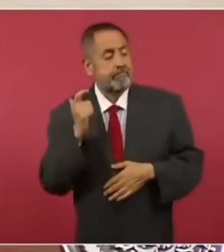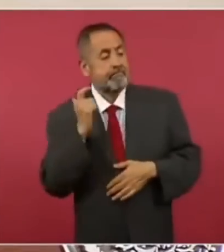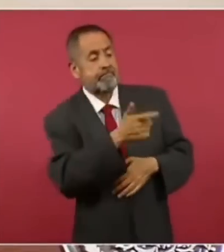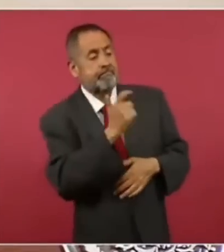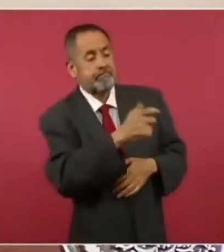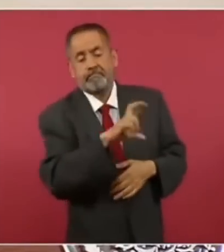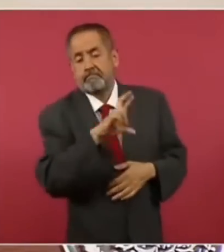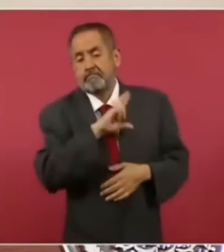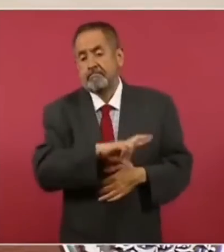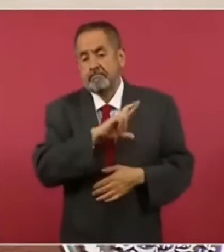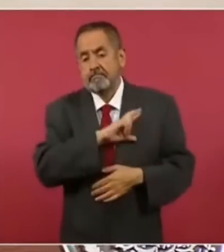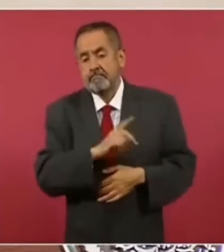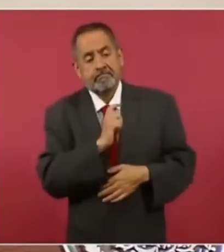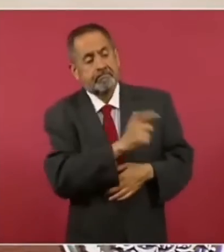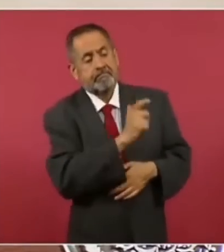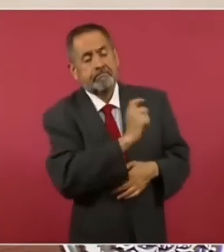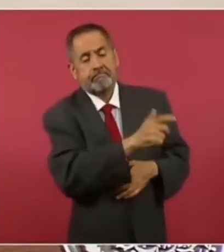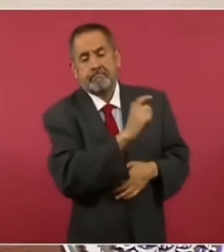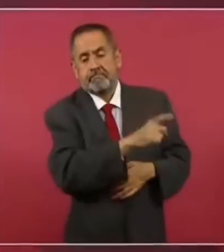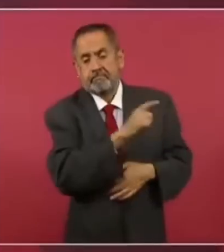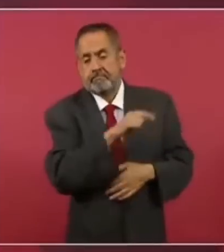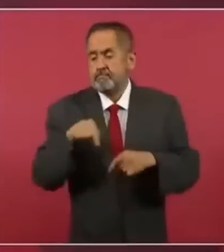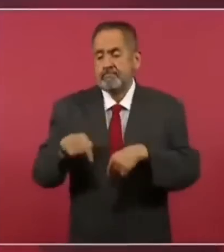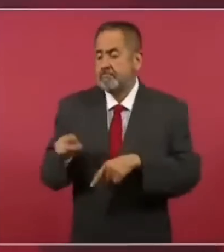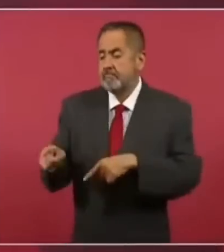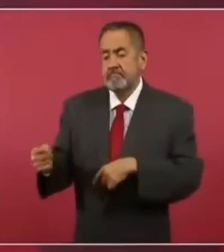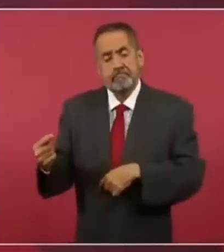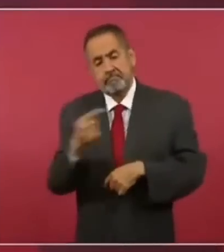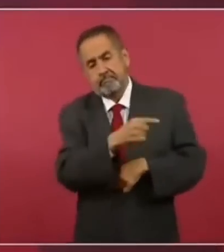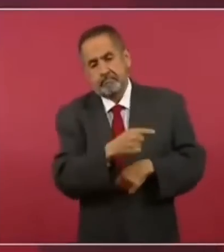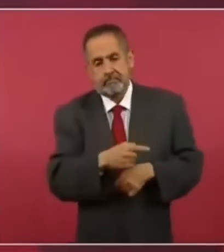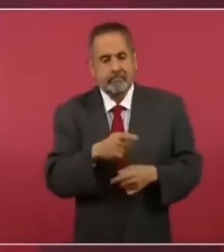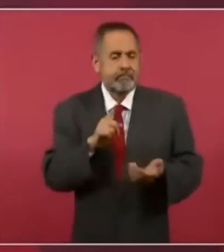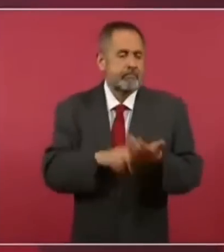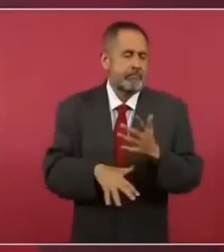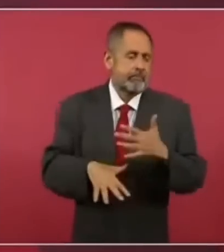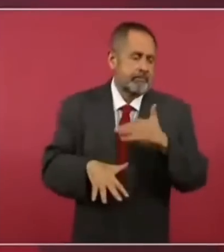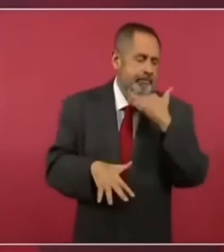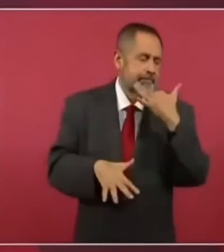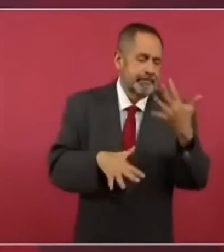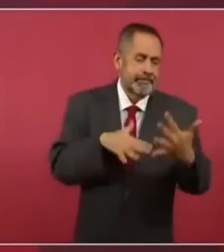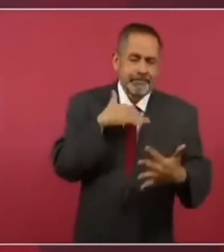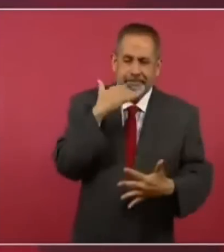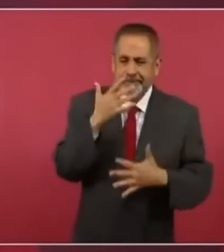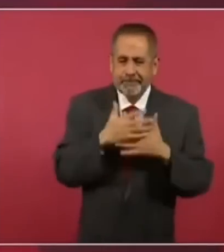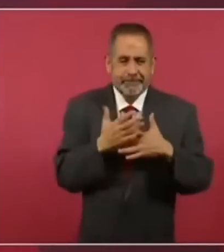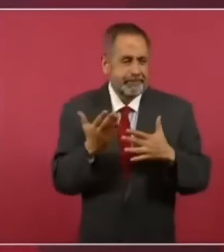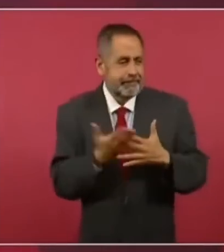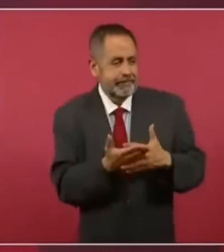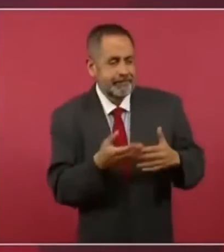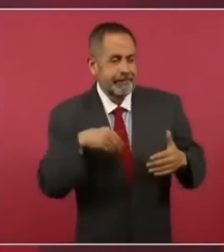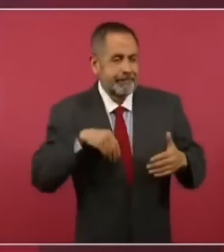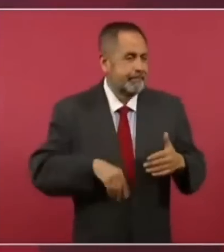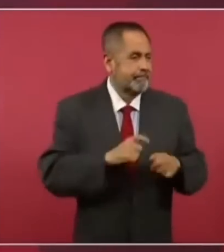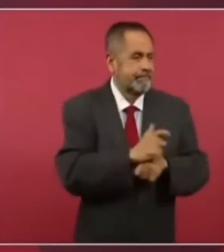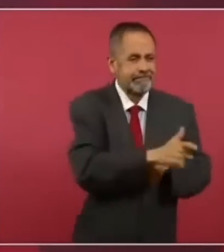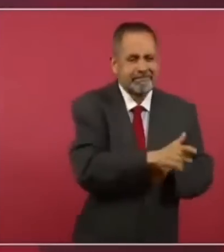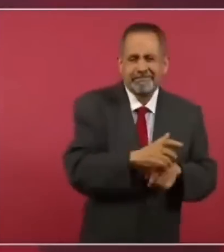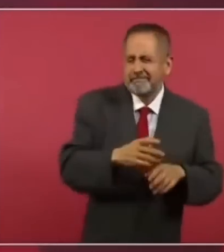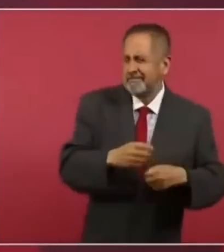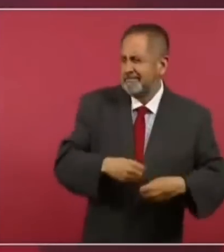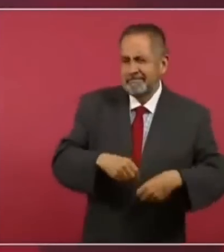subcontratados o privatizados. Y corrupción en alta, en